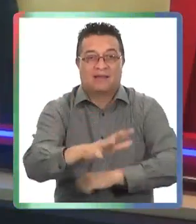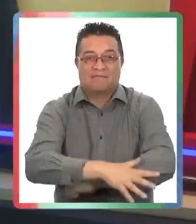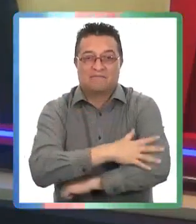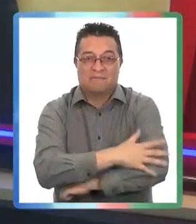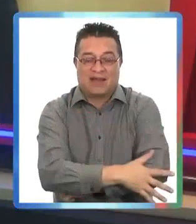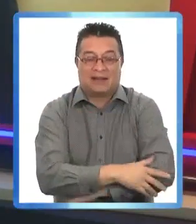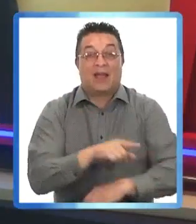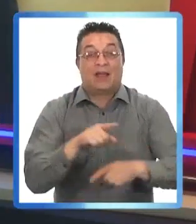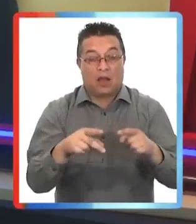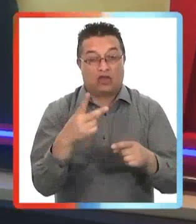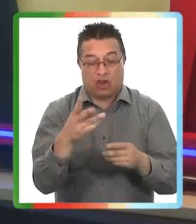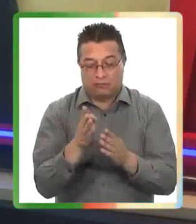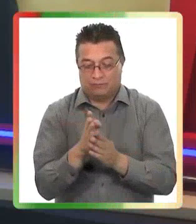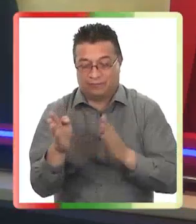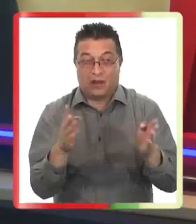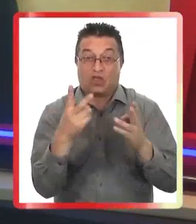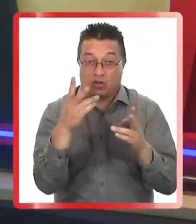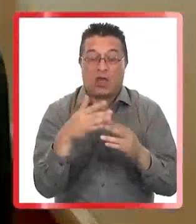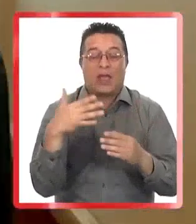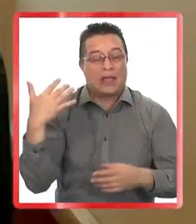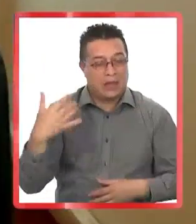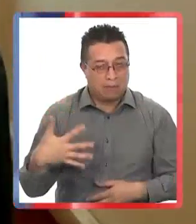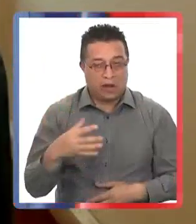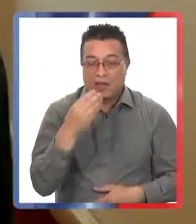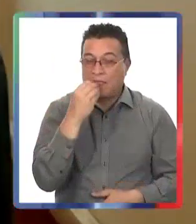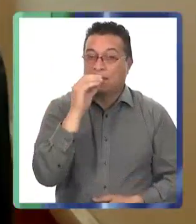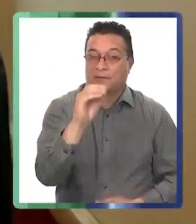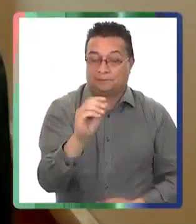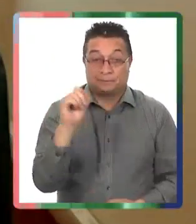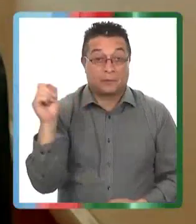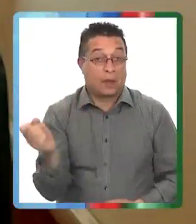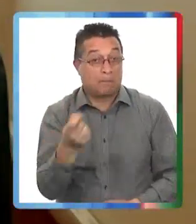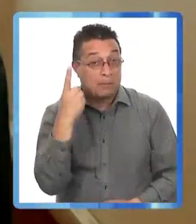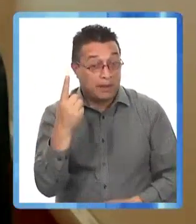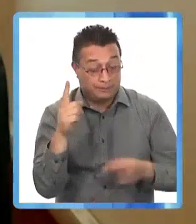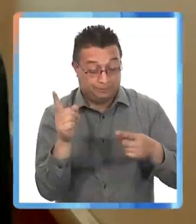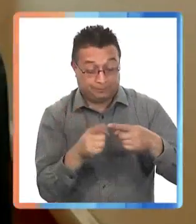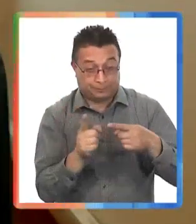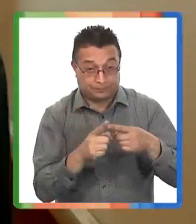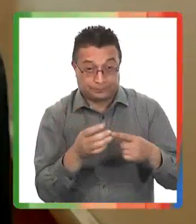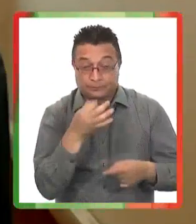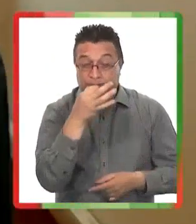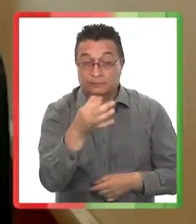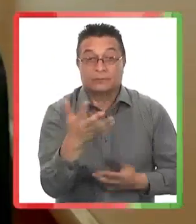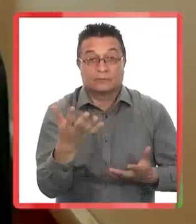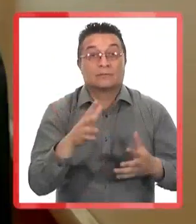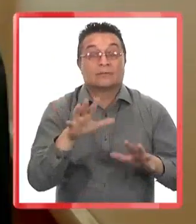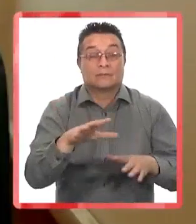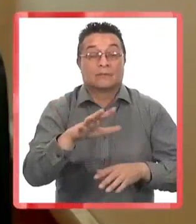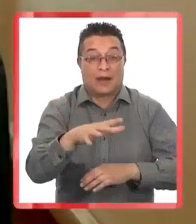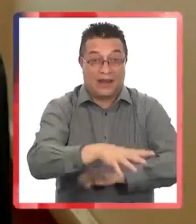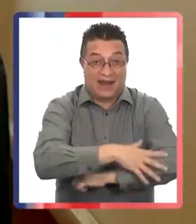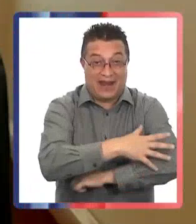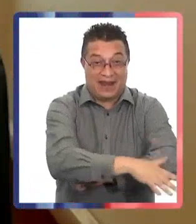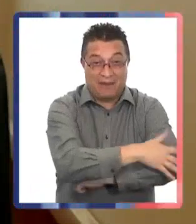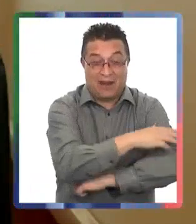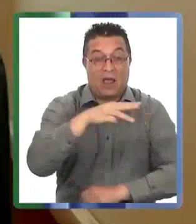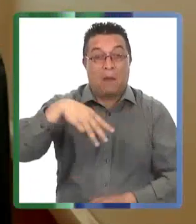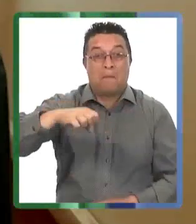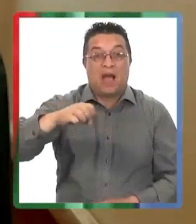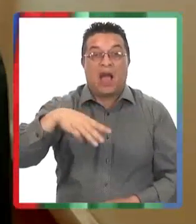hay dos cosas bien importantes de señalar. La primera es que son mamíferos marinos los casos donde